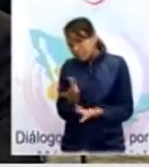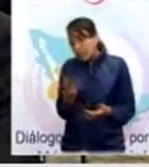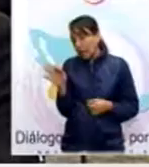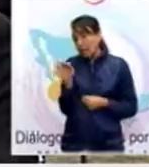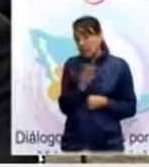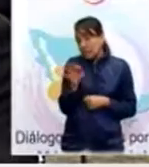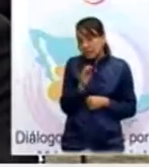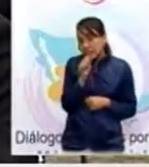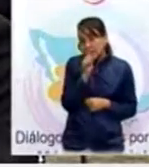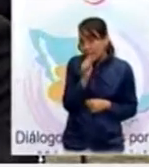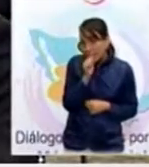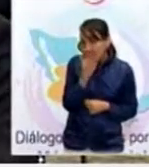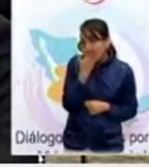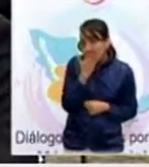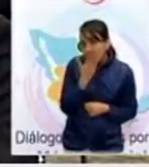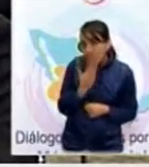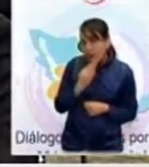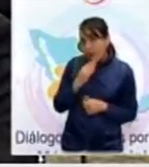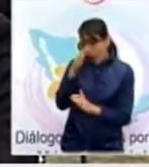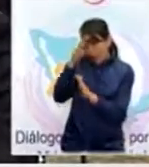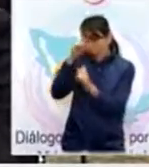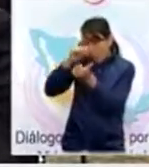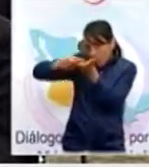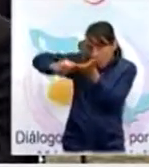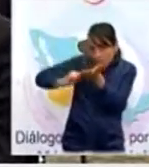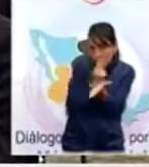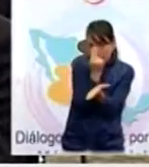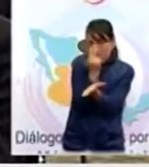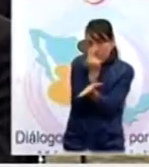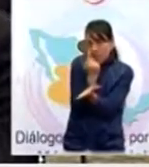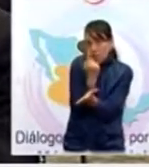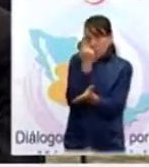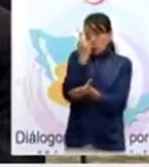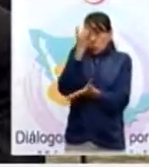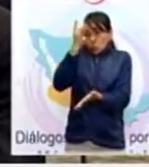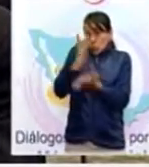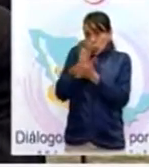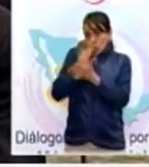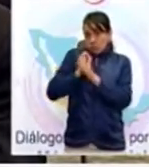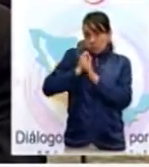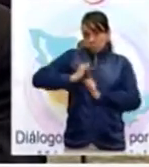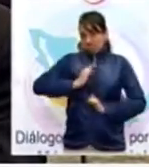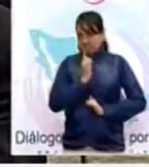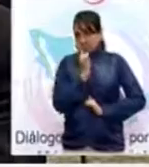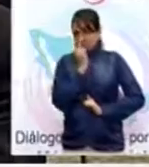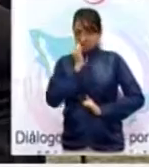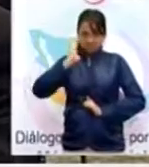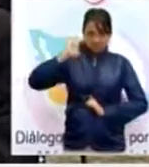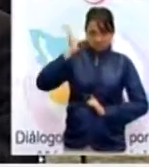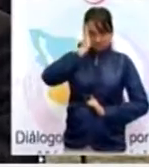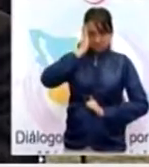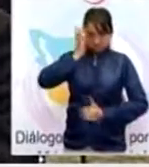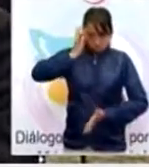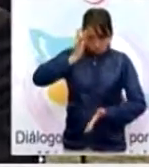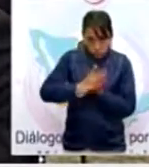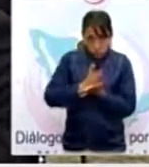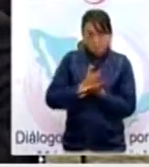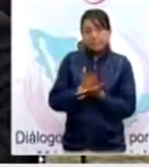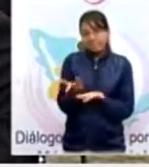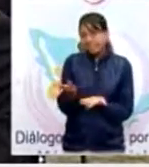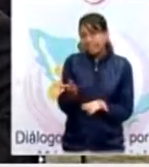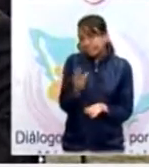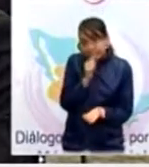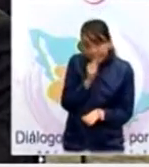o se firme el convenio de mando único, debe de seguir existiendo la figura de policía municipal, porque además